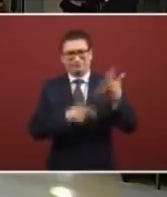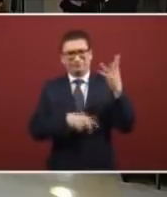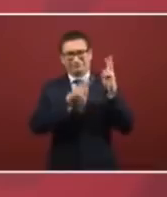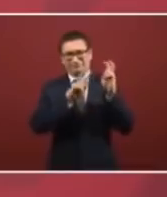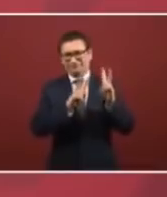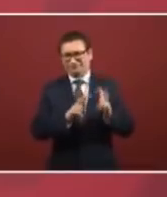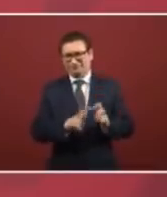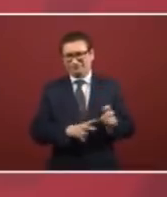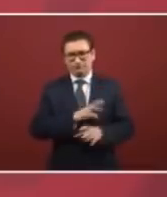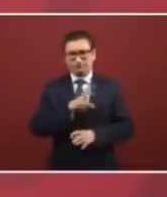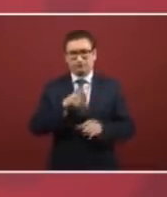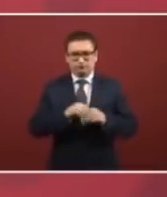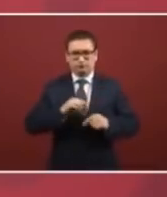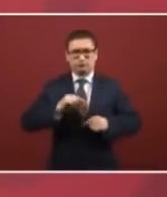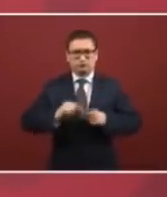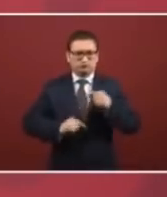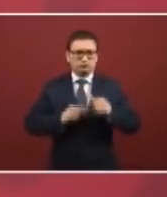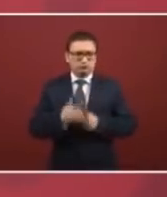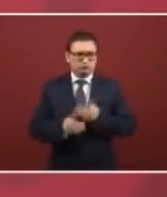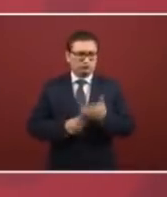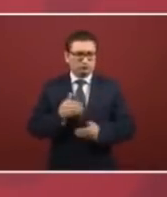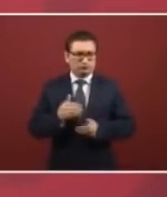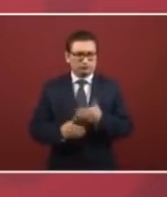Se nos ha ido quedando lo de